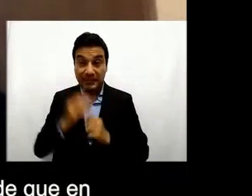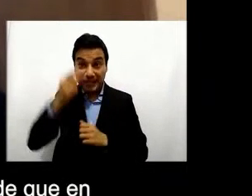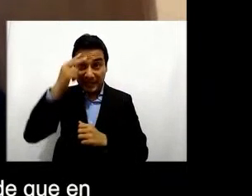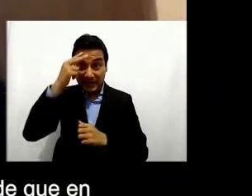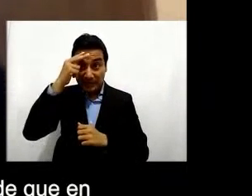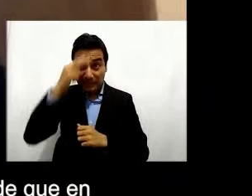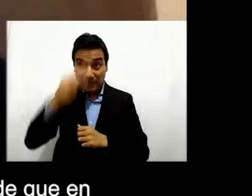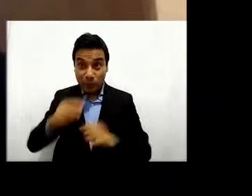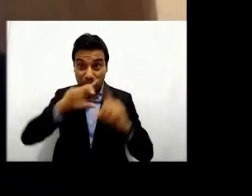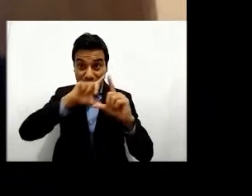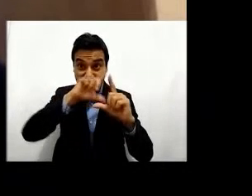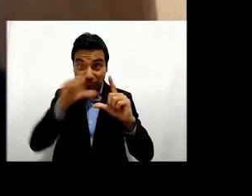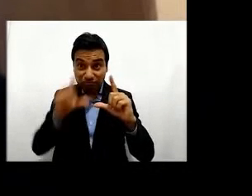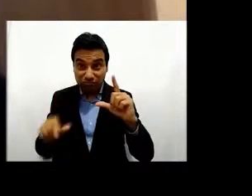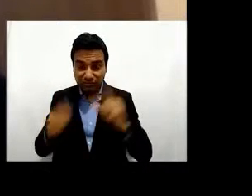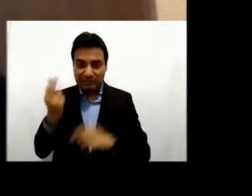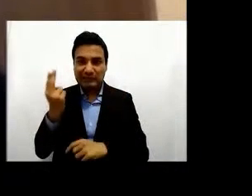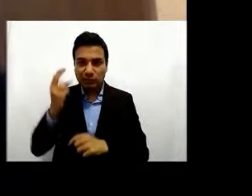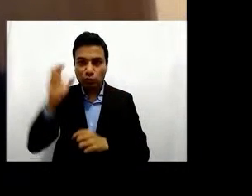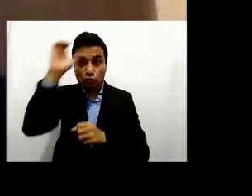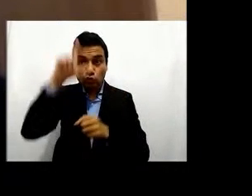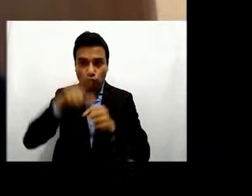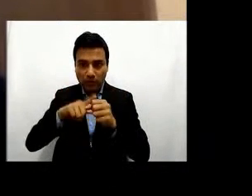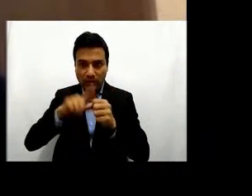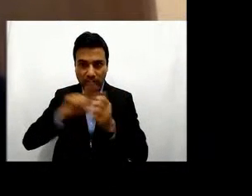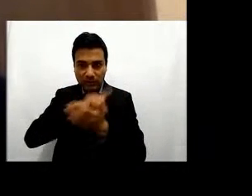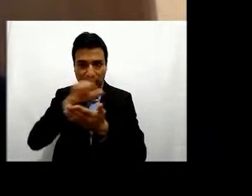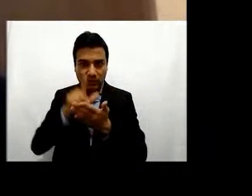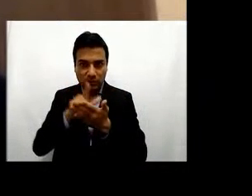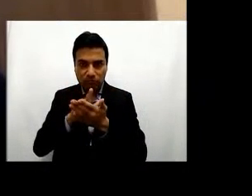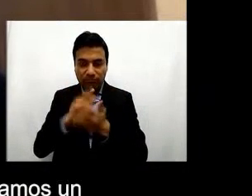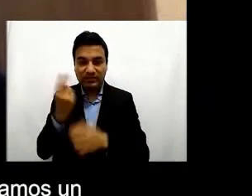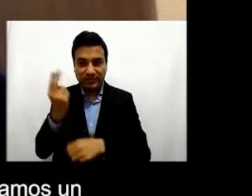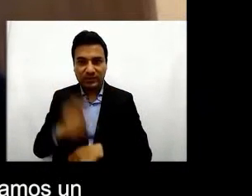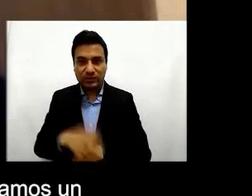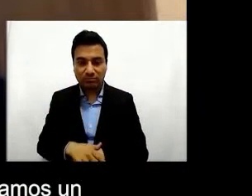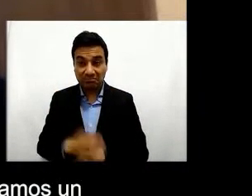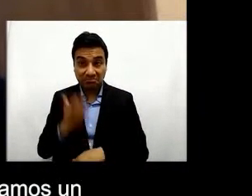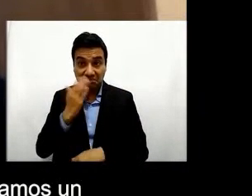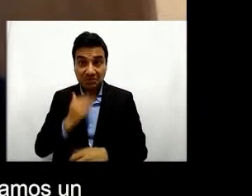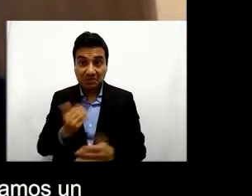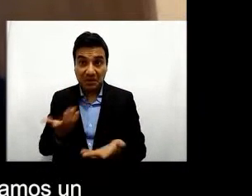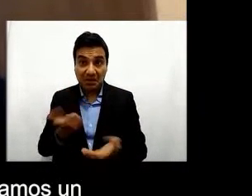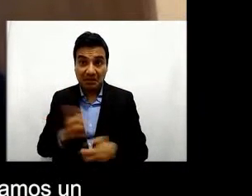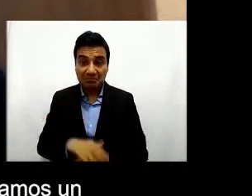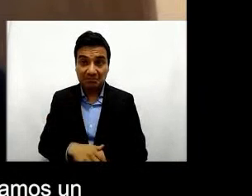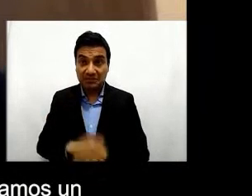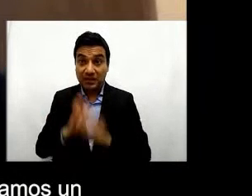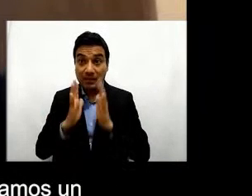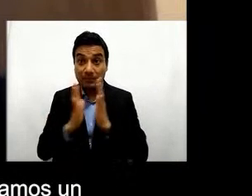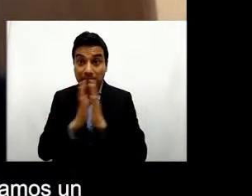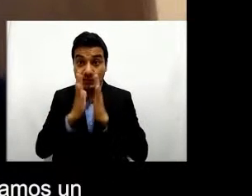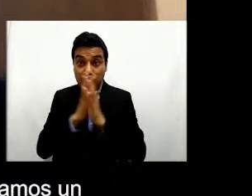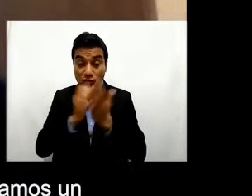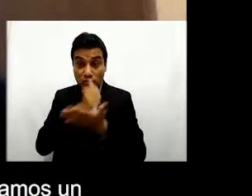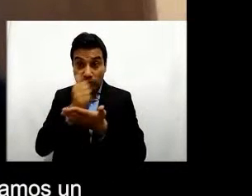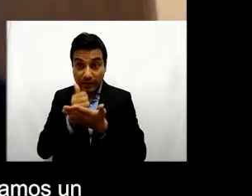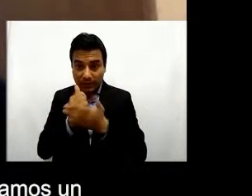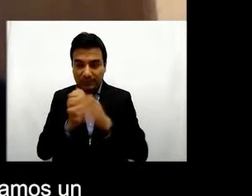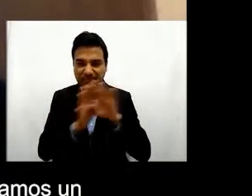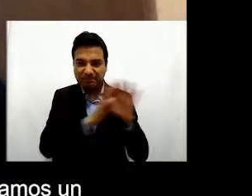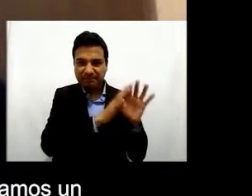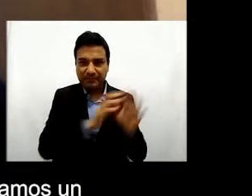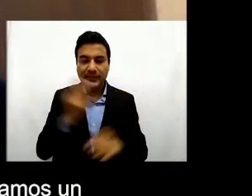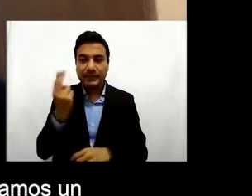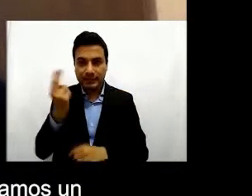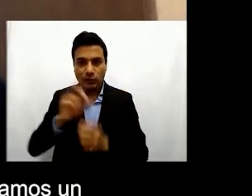México, primero existe una cultura de la legalidad que no existe. Antes de hablar de participación ciudadana, necesitamos un Estado de Derecho que